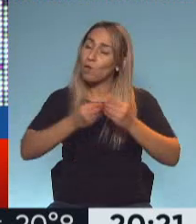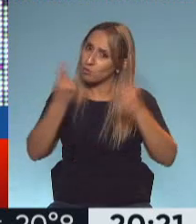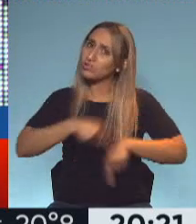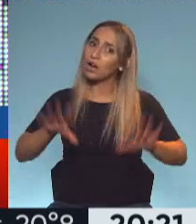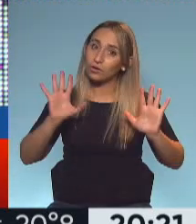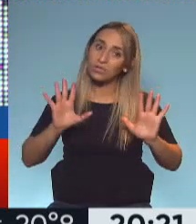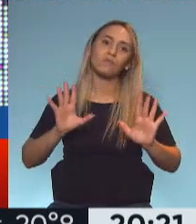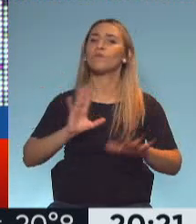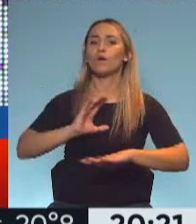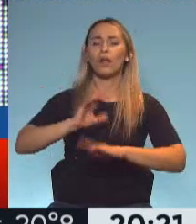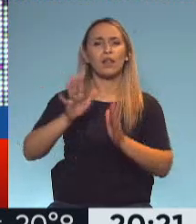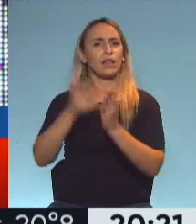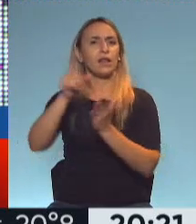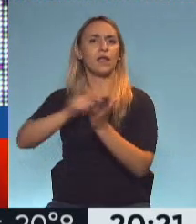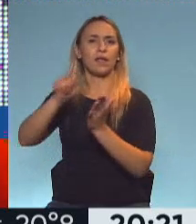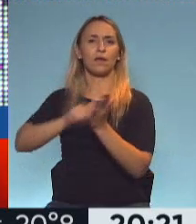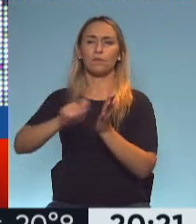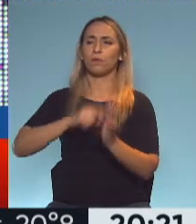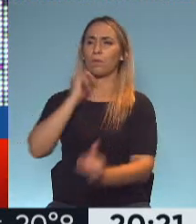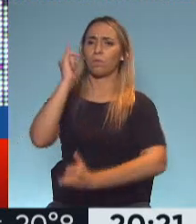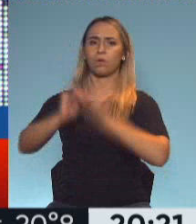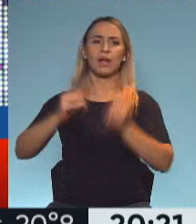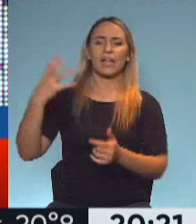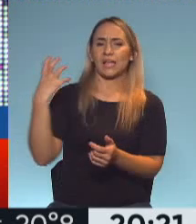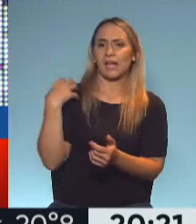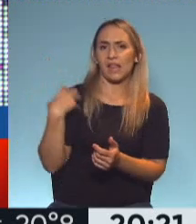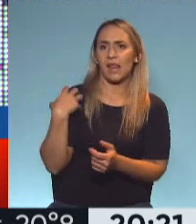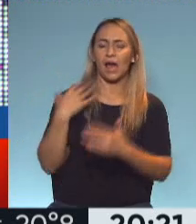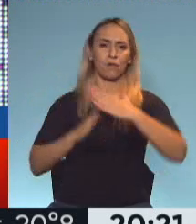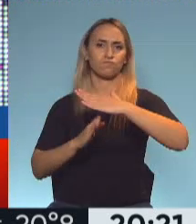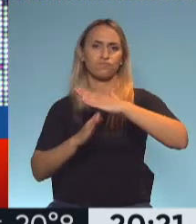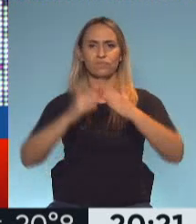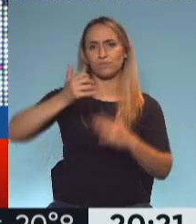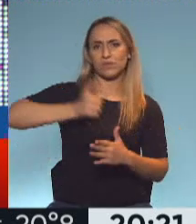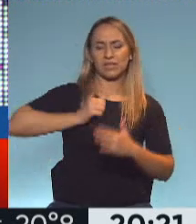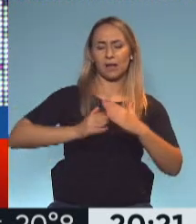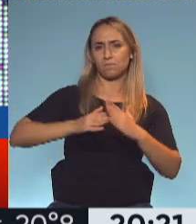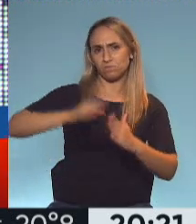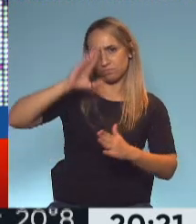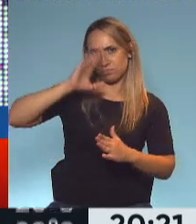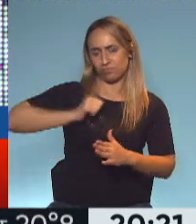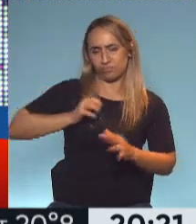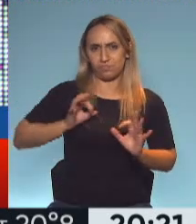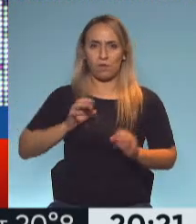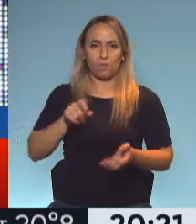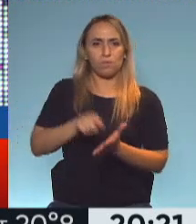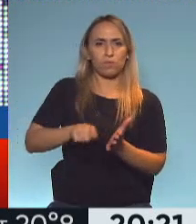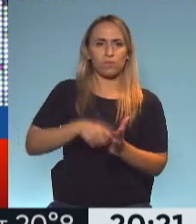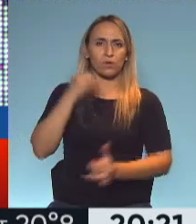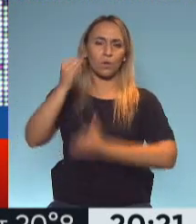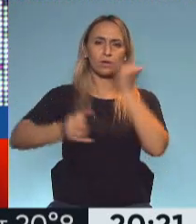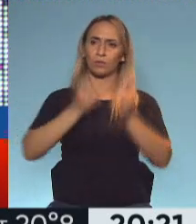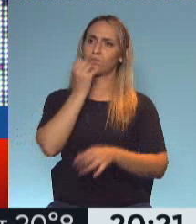relatos épicos de tantos libros que escribieron generales, coroneles, y de esas vivencias directas que quizás todavía hay muchas